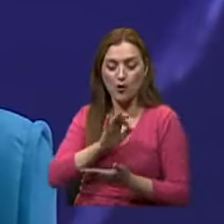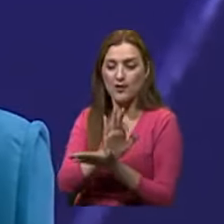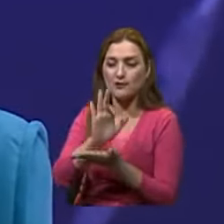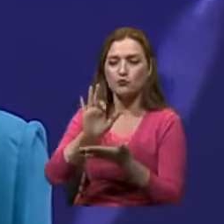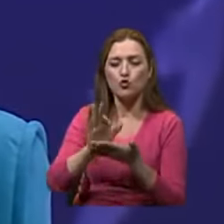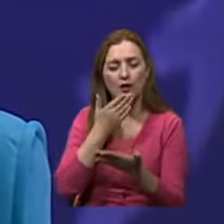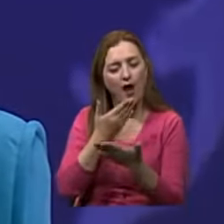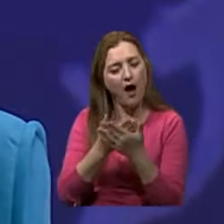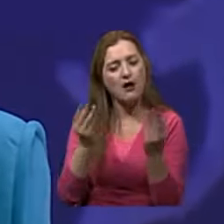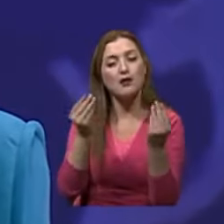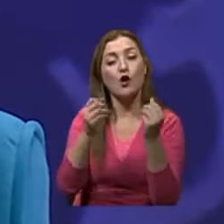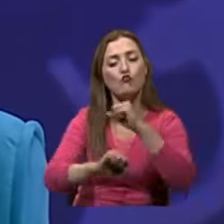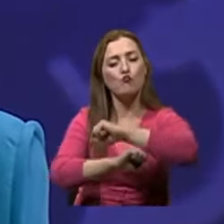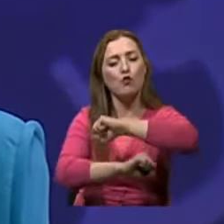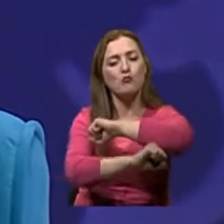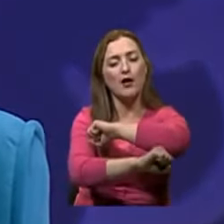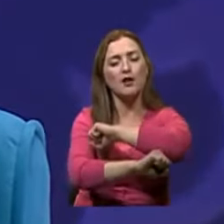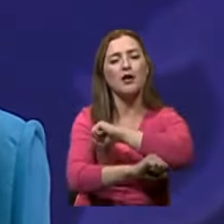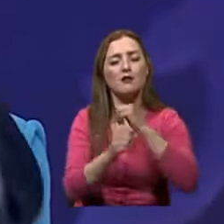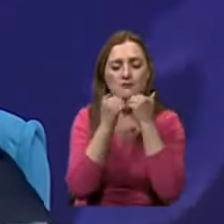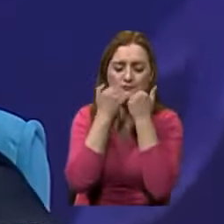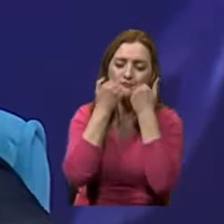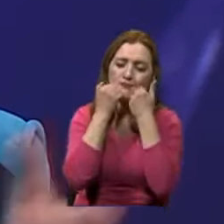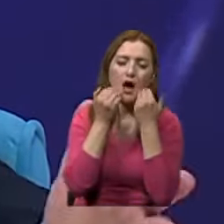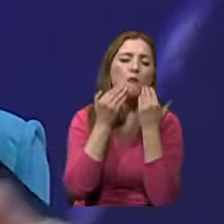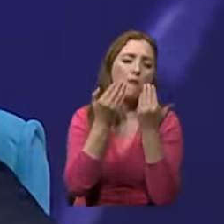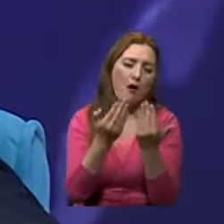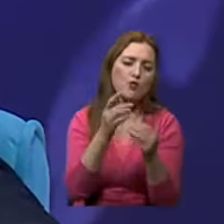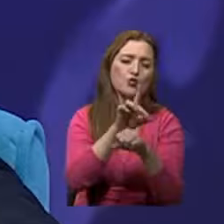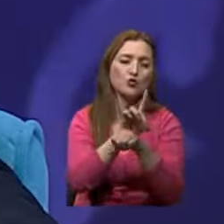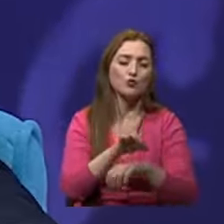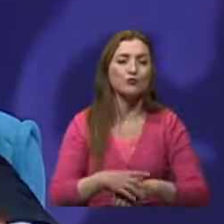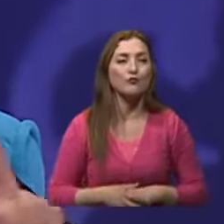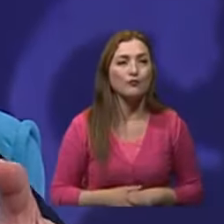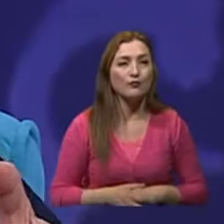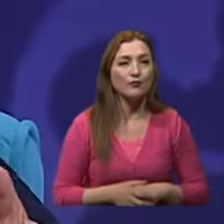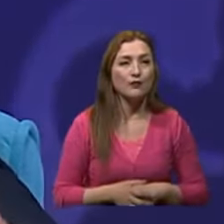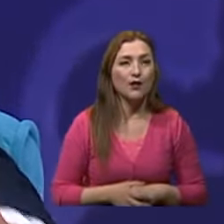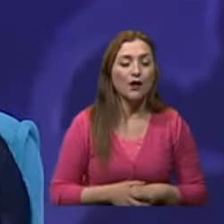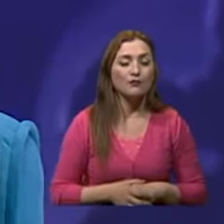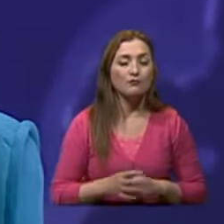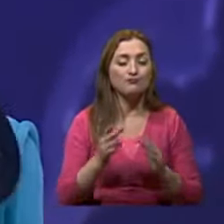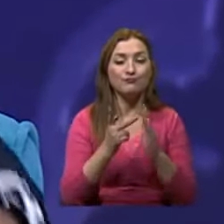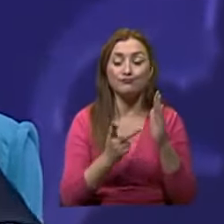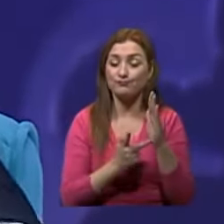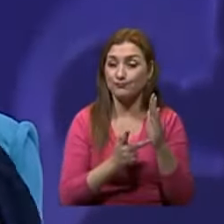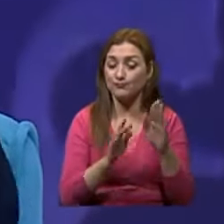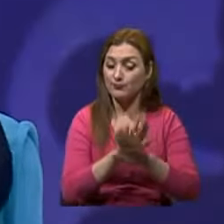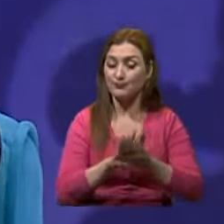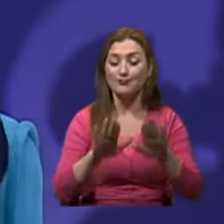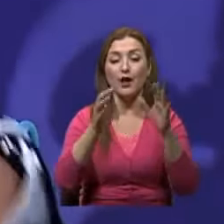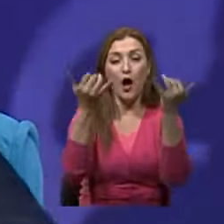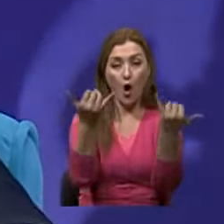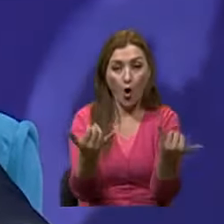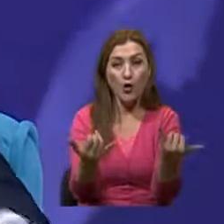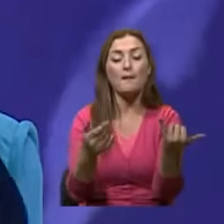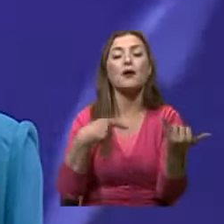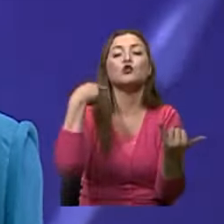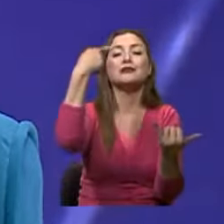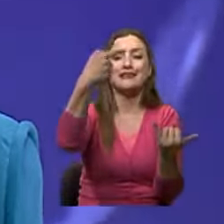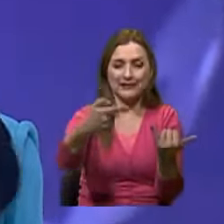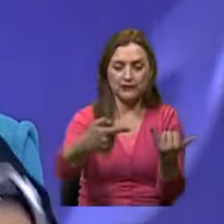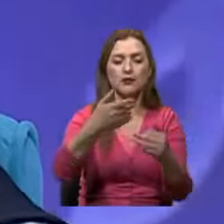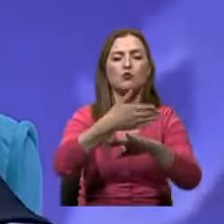la calidad y también la calidez. En esto, pues nosotros hemos terminado este pequeño bloque, pero les invitamos a ustedes a continuar con el